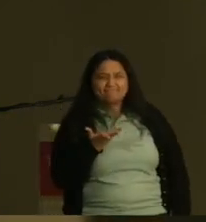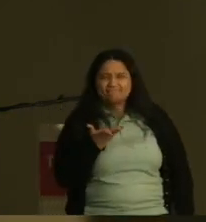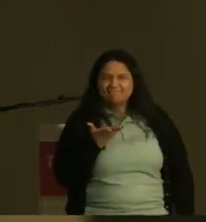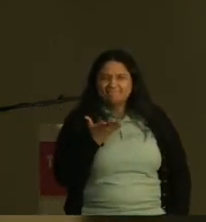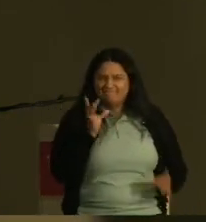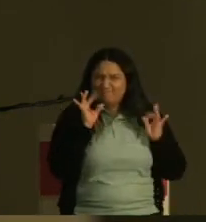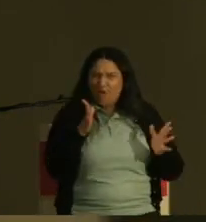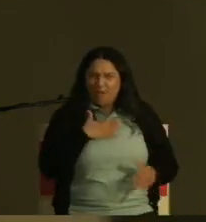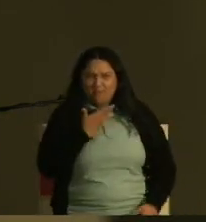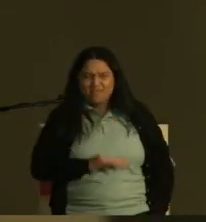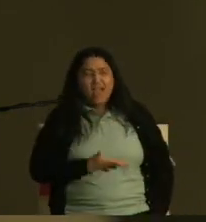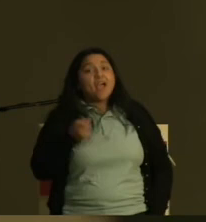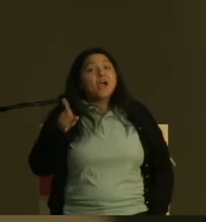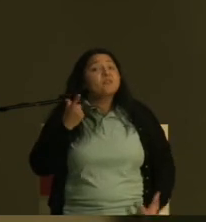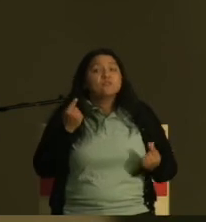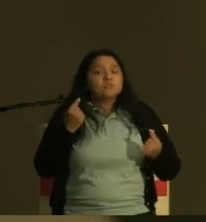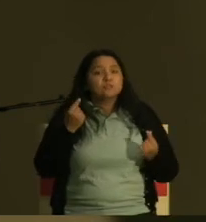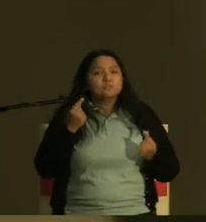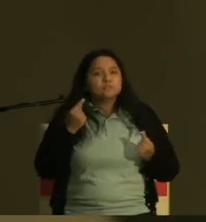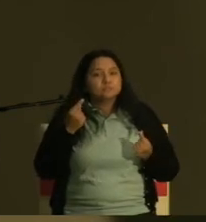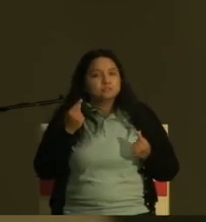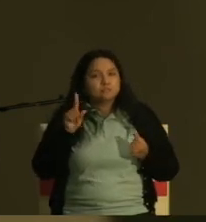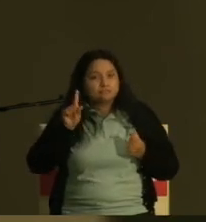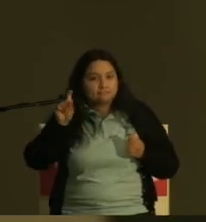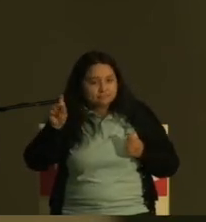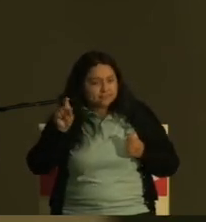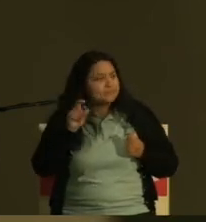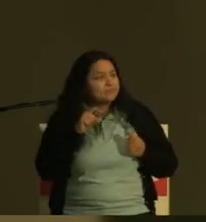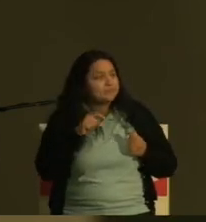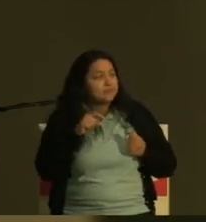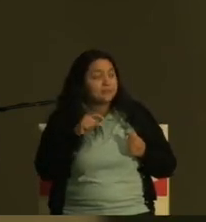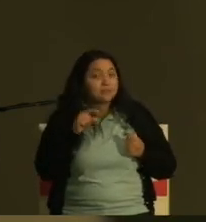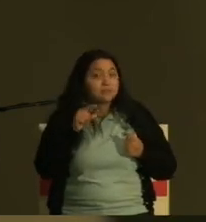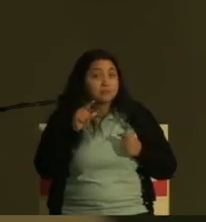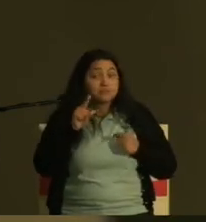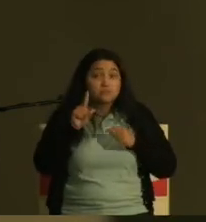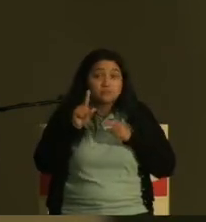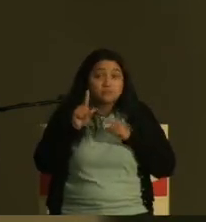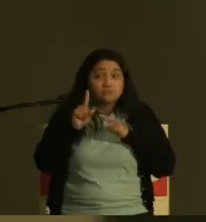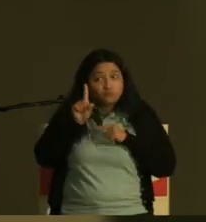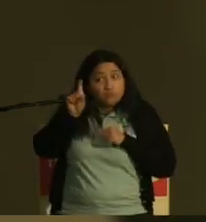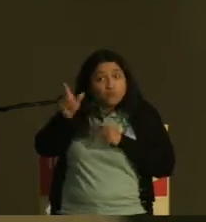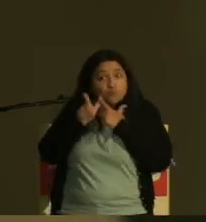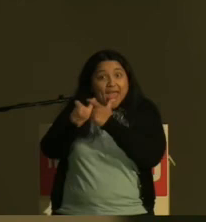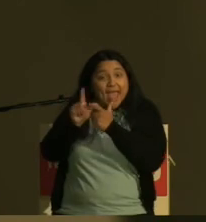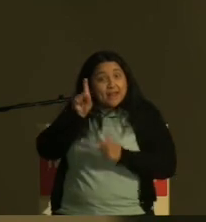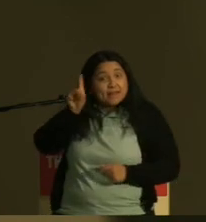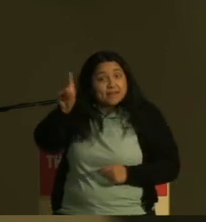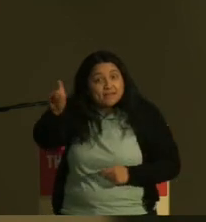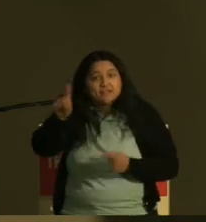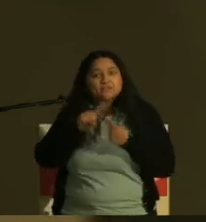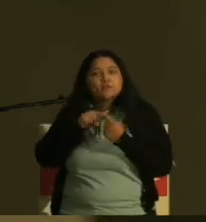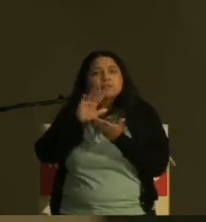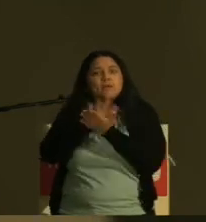horror. Y fue corriendo, me cuenta. Otra vez corriendo. No, otra... ella corre, sí, todos sí. Corren. Y corrió a una